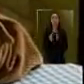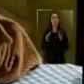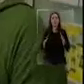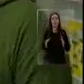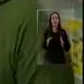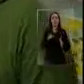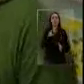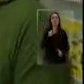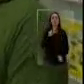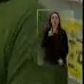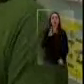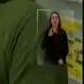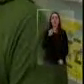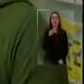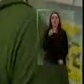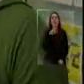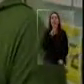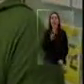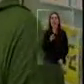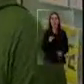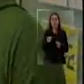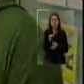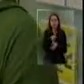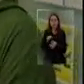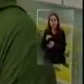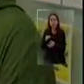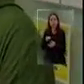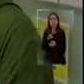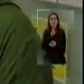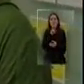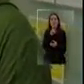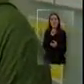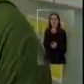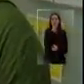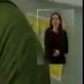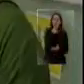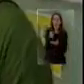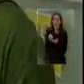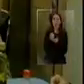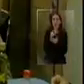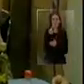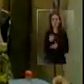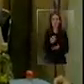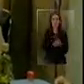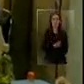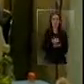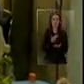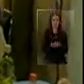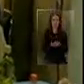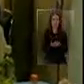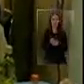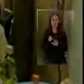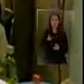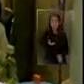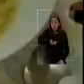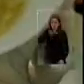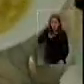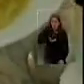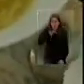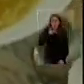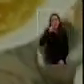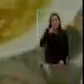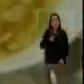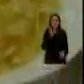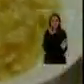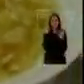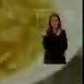de carbohidratos refinados ayuda a que el envejecimiento sea menos sano. Que esa misma sopa, sin